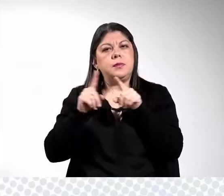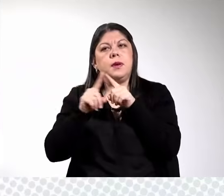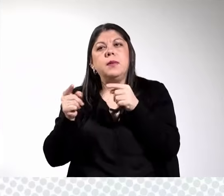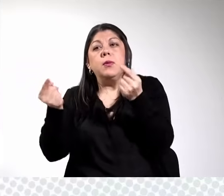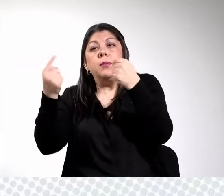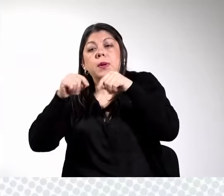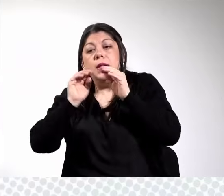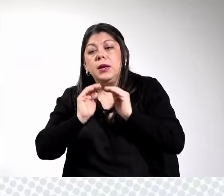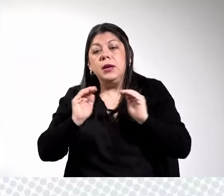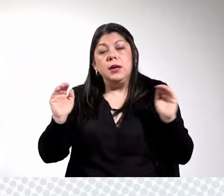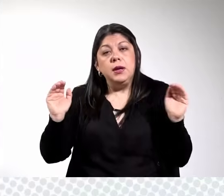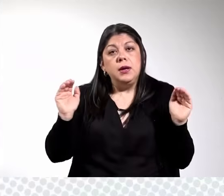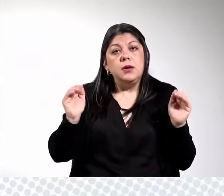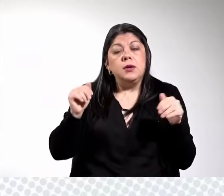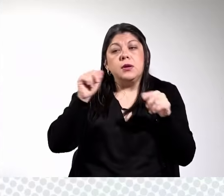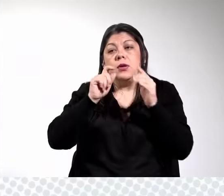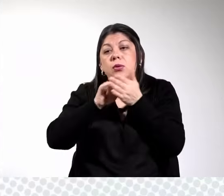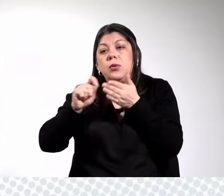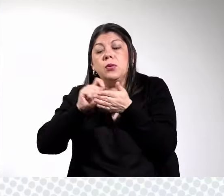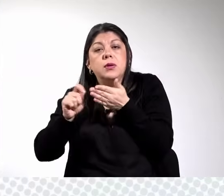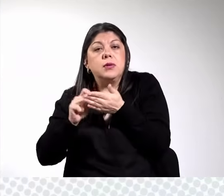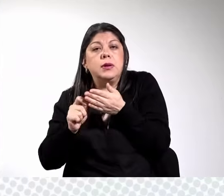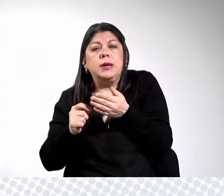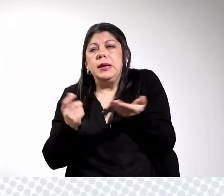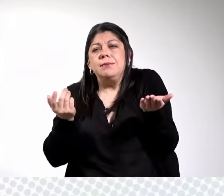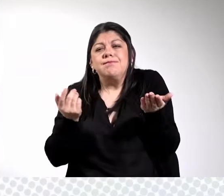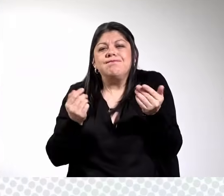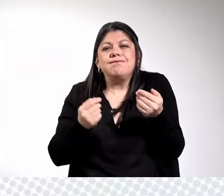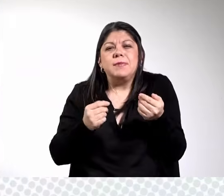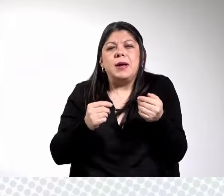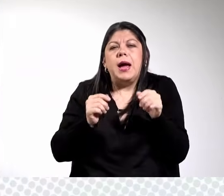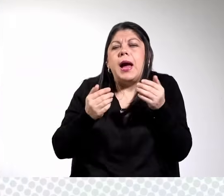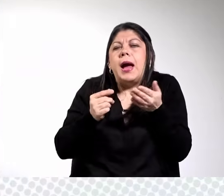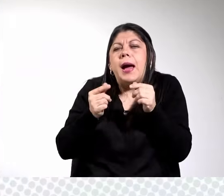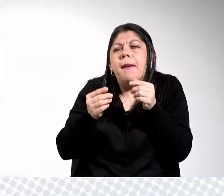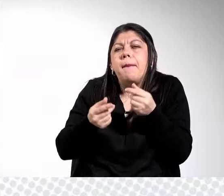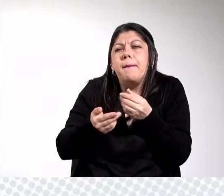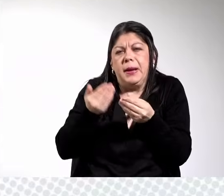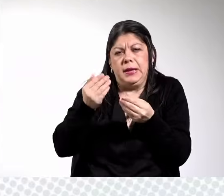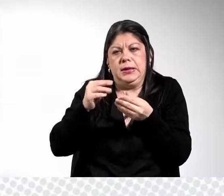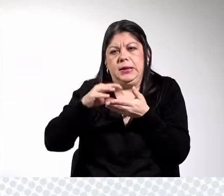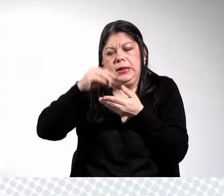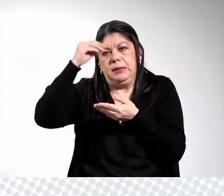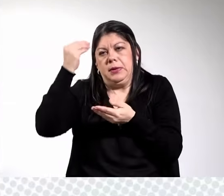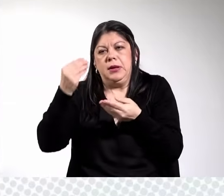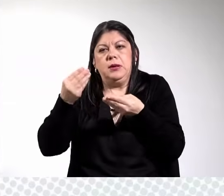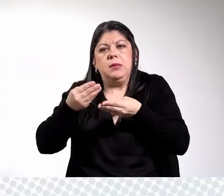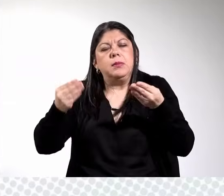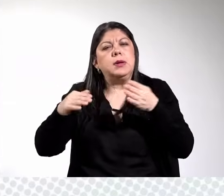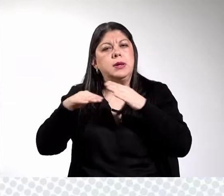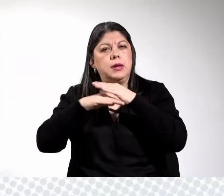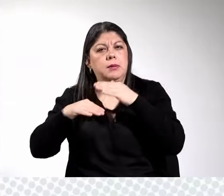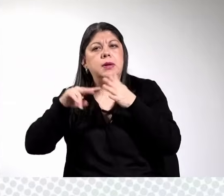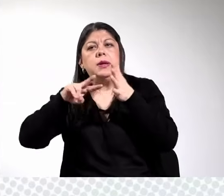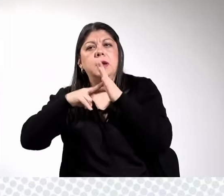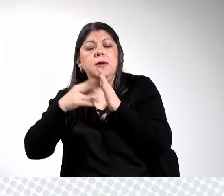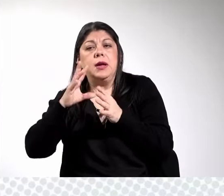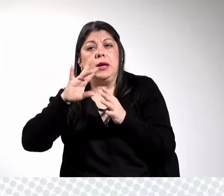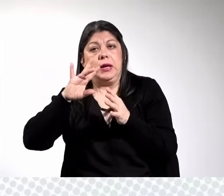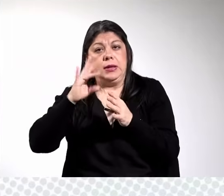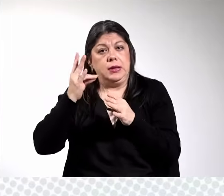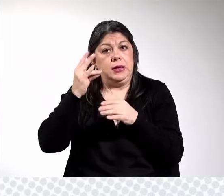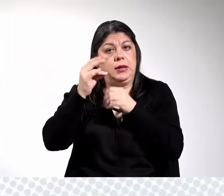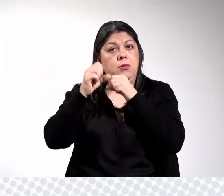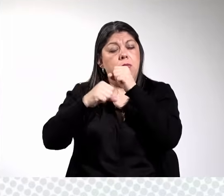vendrán otros que vienen de escuelitas que con costo se les dio las materias básicas. Eso hace que séptimo año sea un